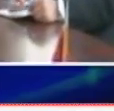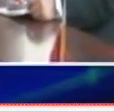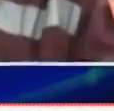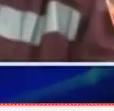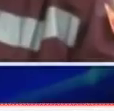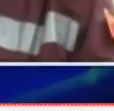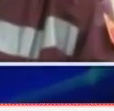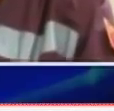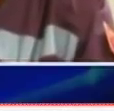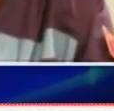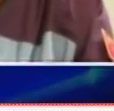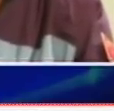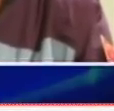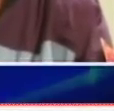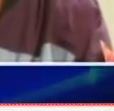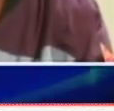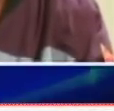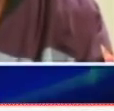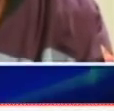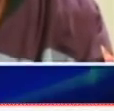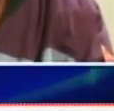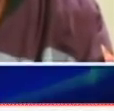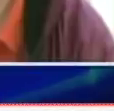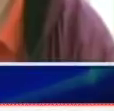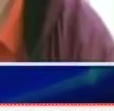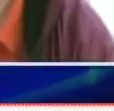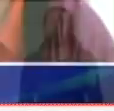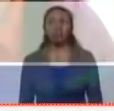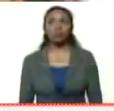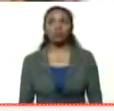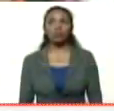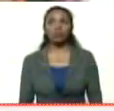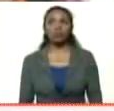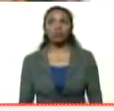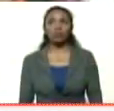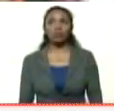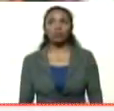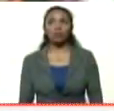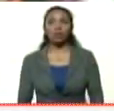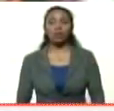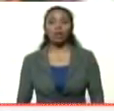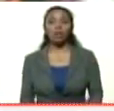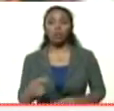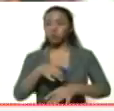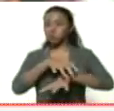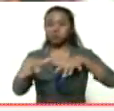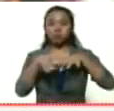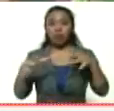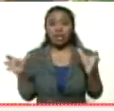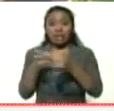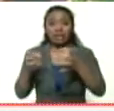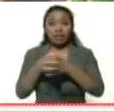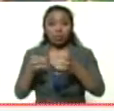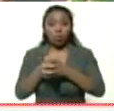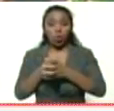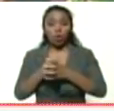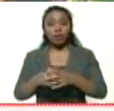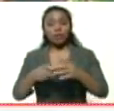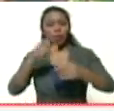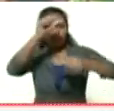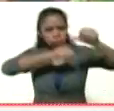de médicos especialistas enviados junto con toneladas y toneladas de equipos de test